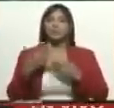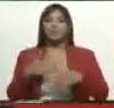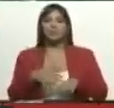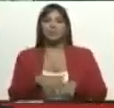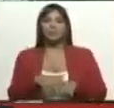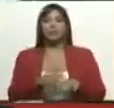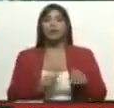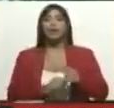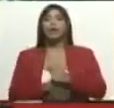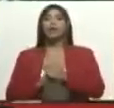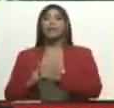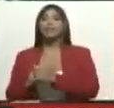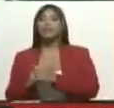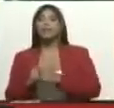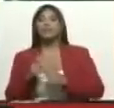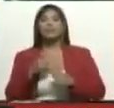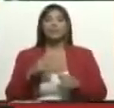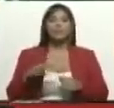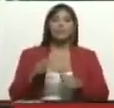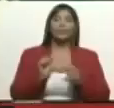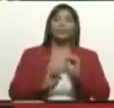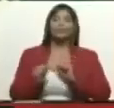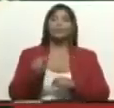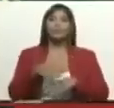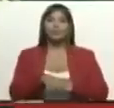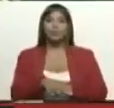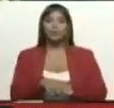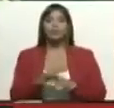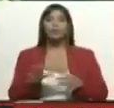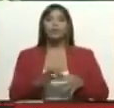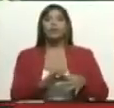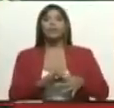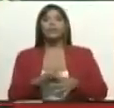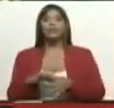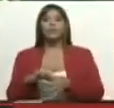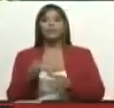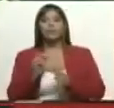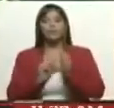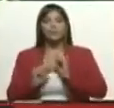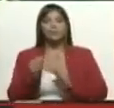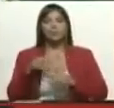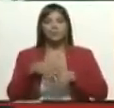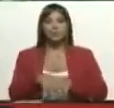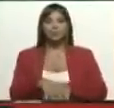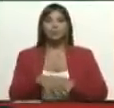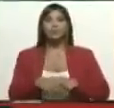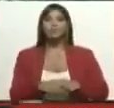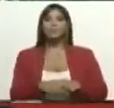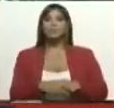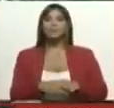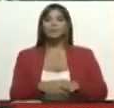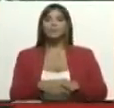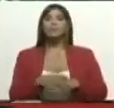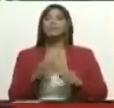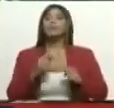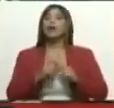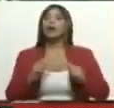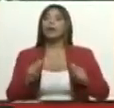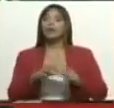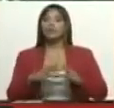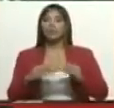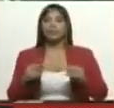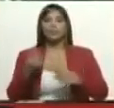las bases populares de defensa integral, en las unidades populares de defensa integral, en las áreas de defensa